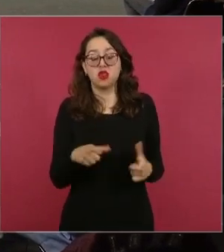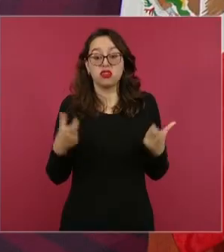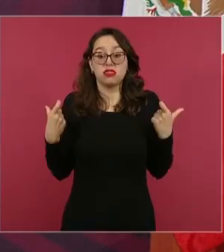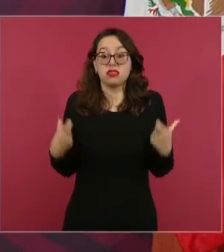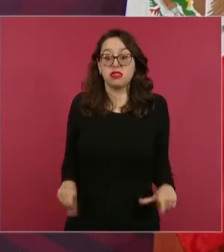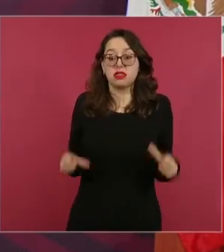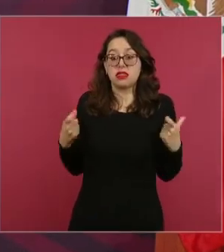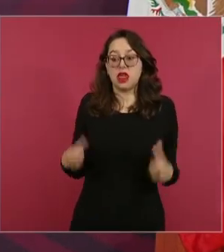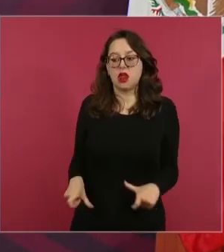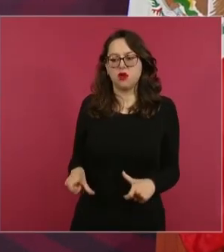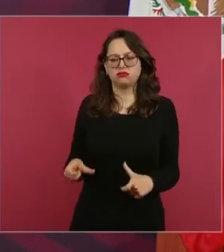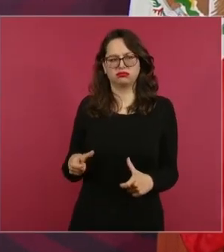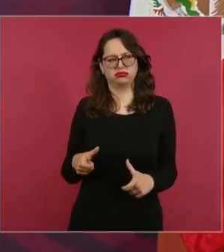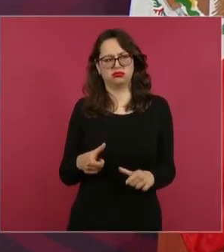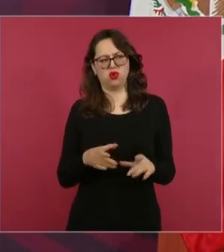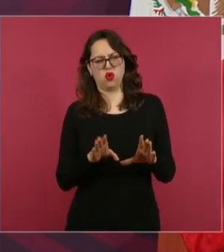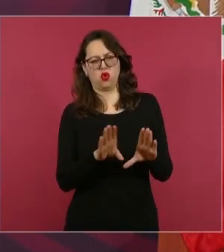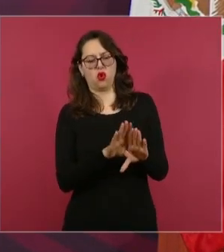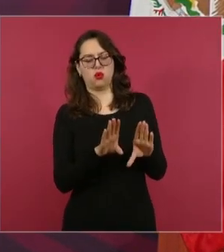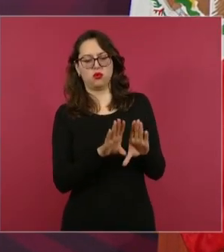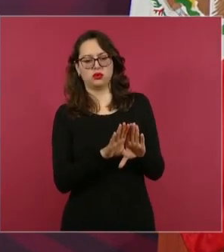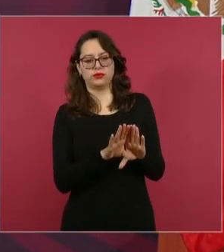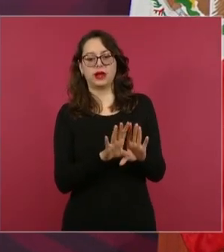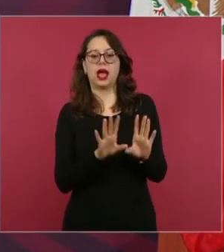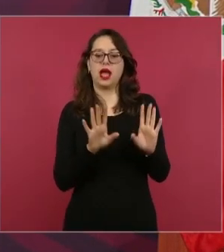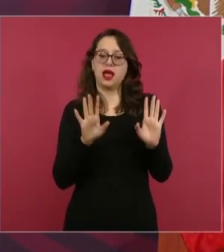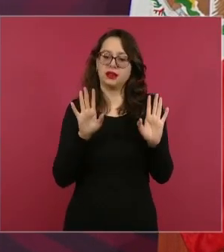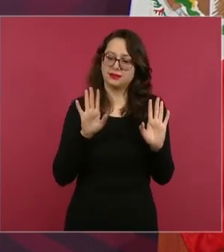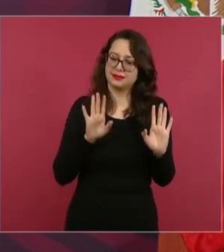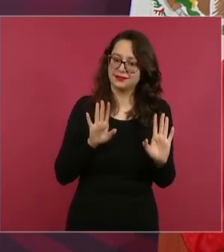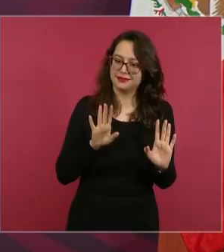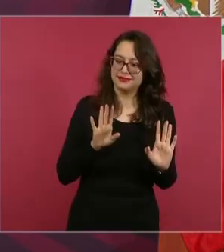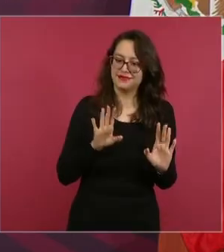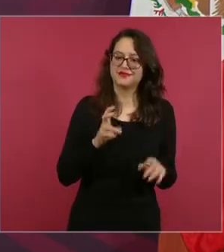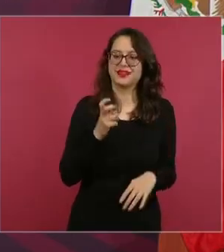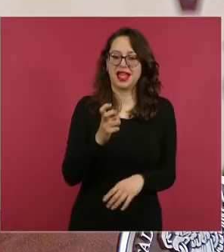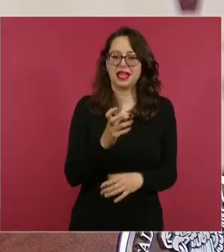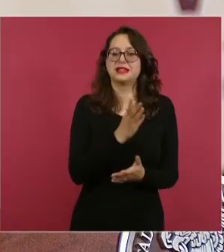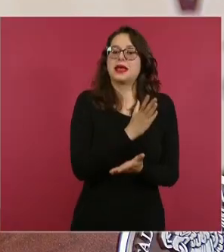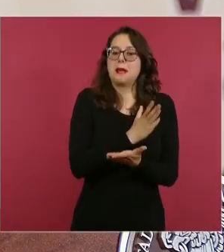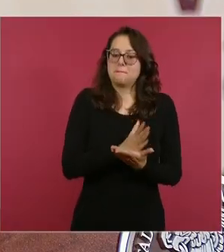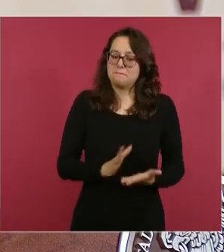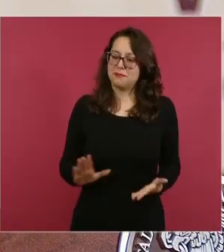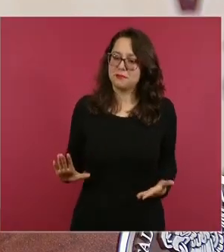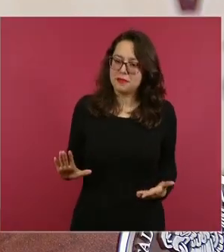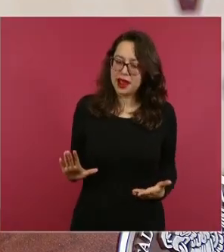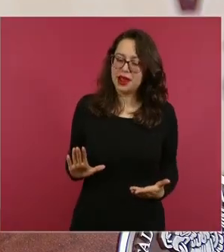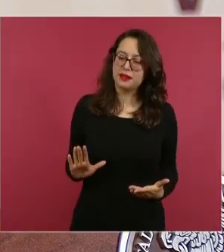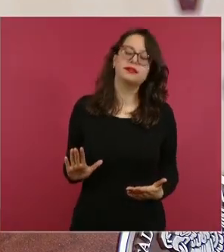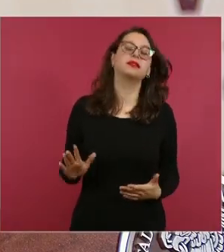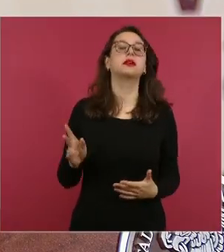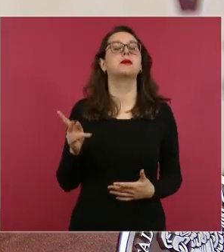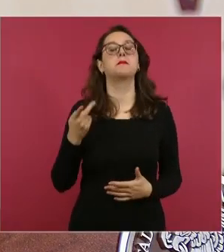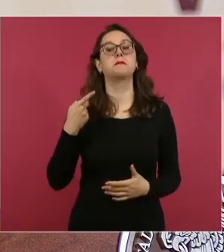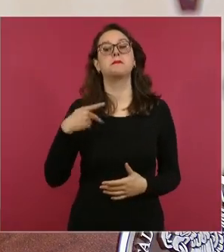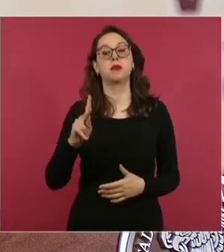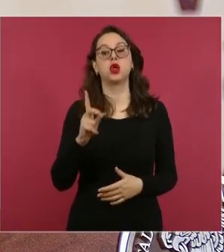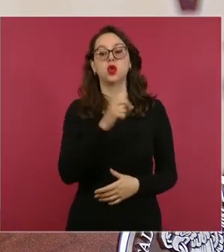otro asunto y lo que sí tiene que reconocerse